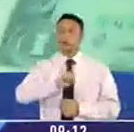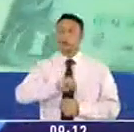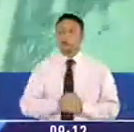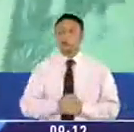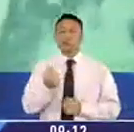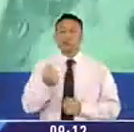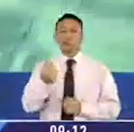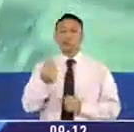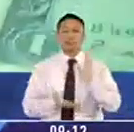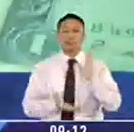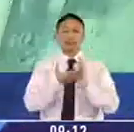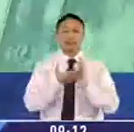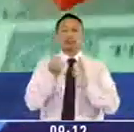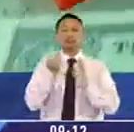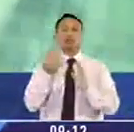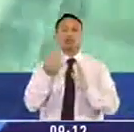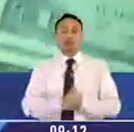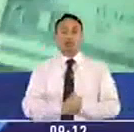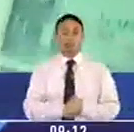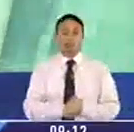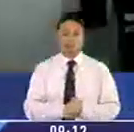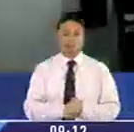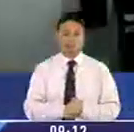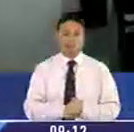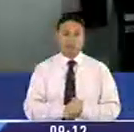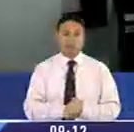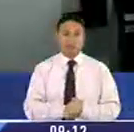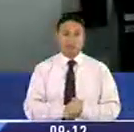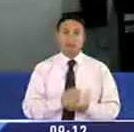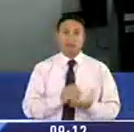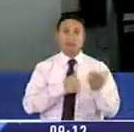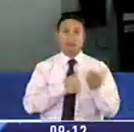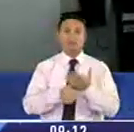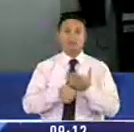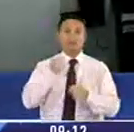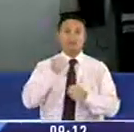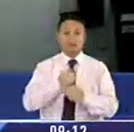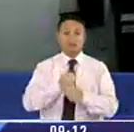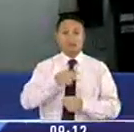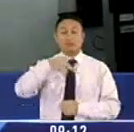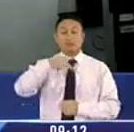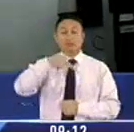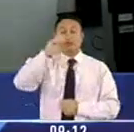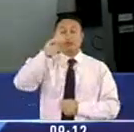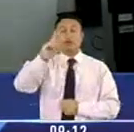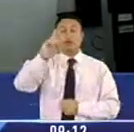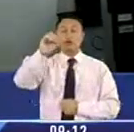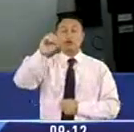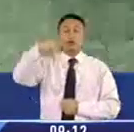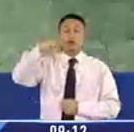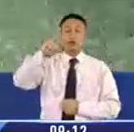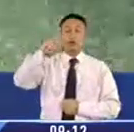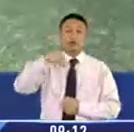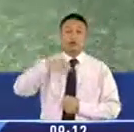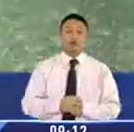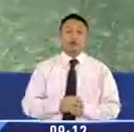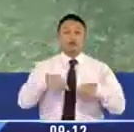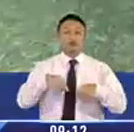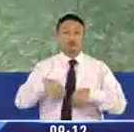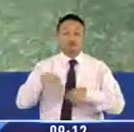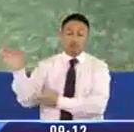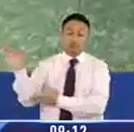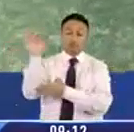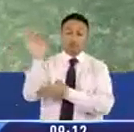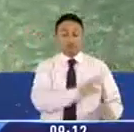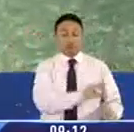de la nueva remuneración para los trabajadores. El ministro de Trabajo, Patricio Donoso, destacó la participación de los representantes